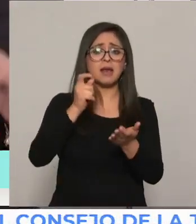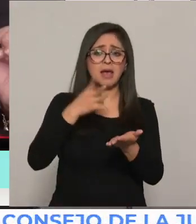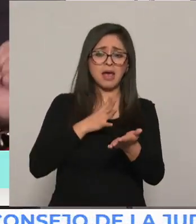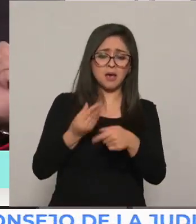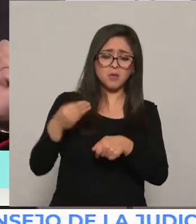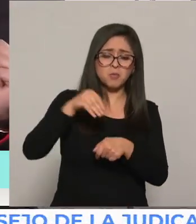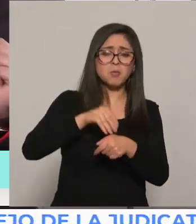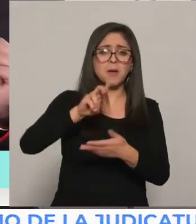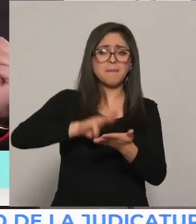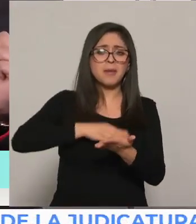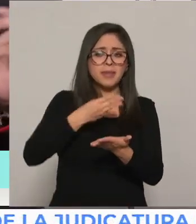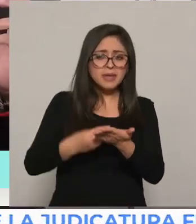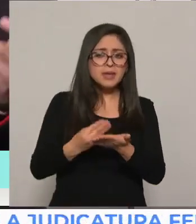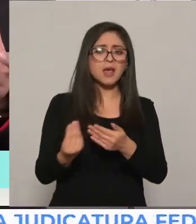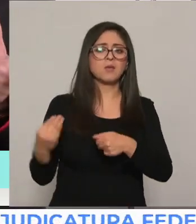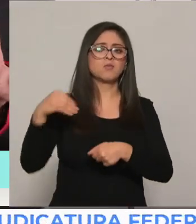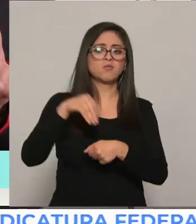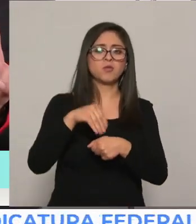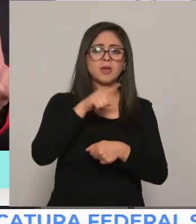piña.